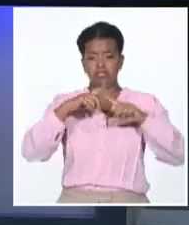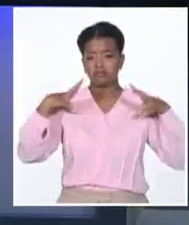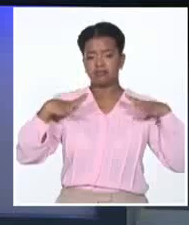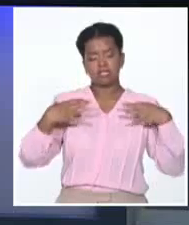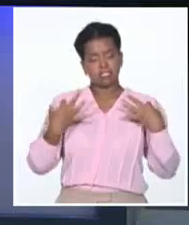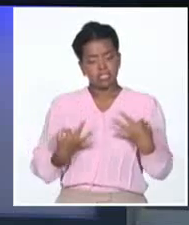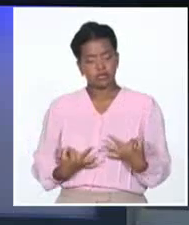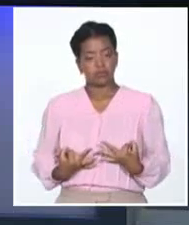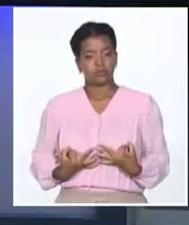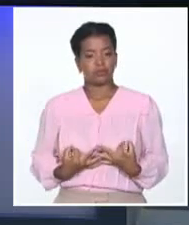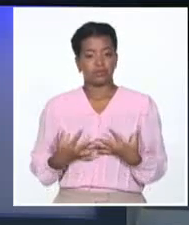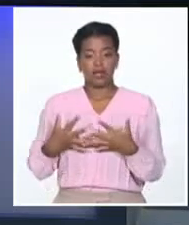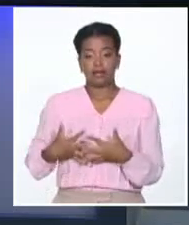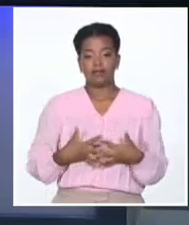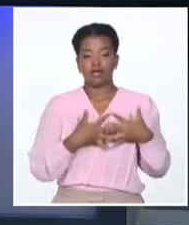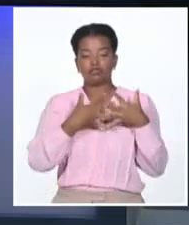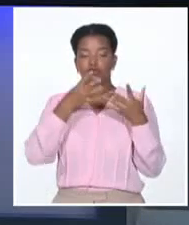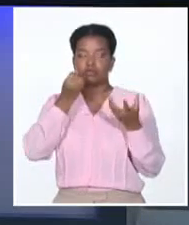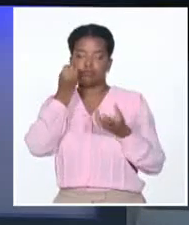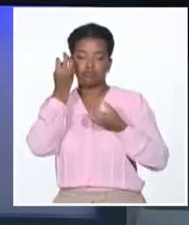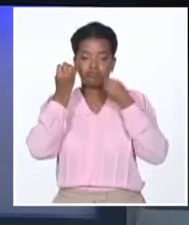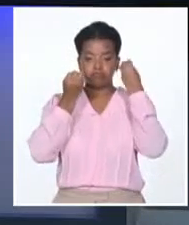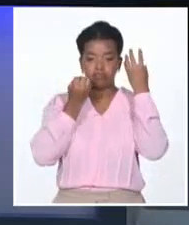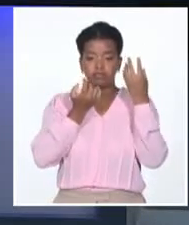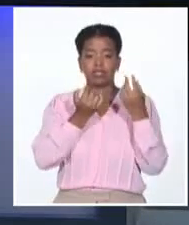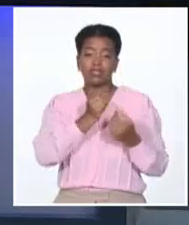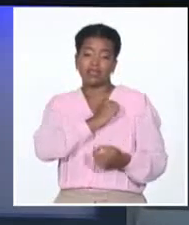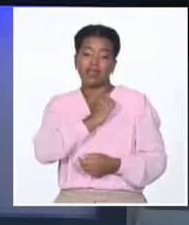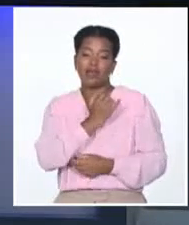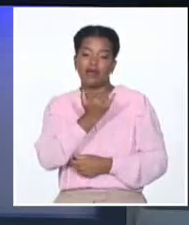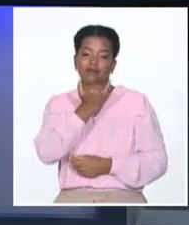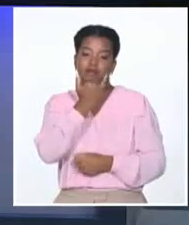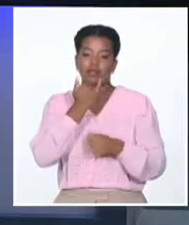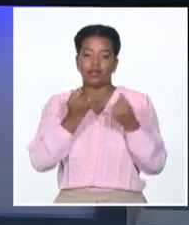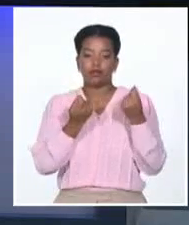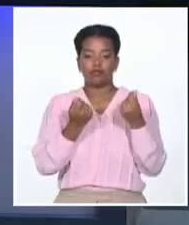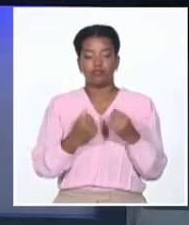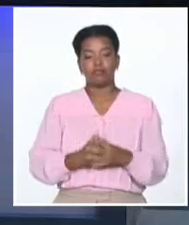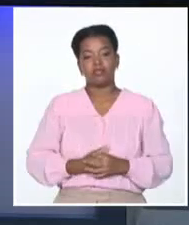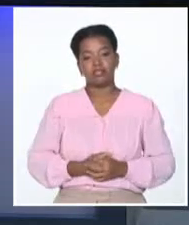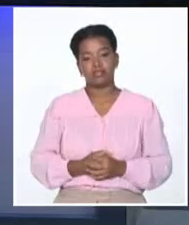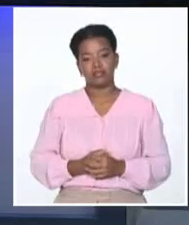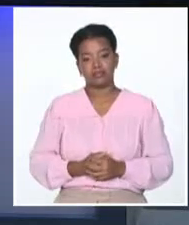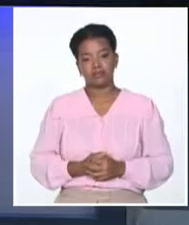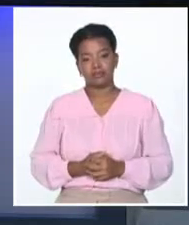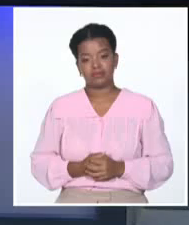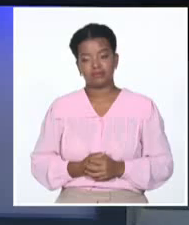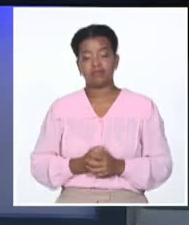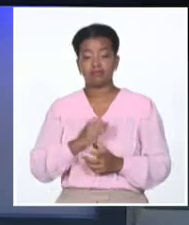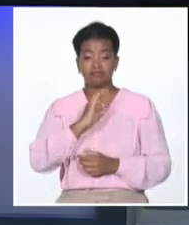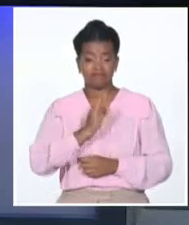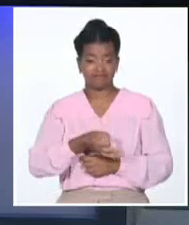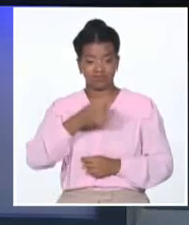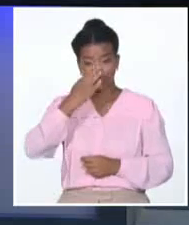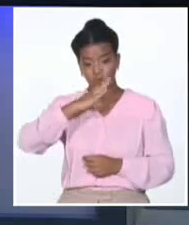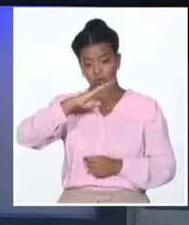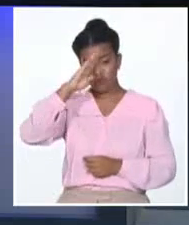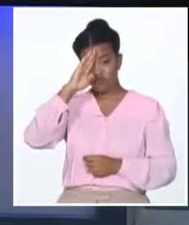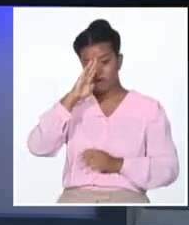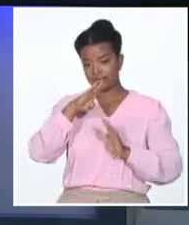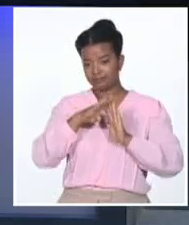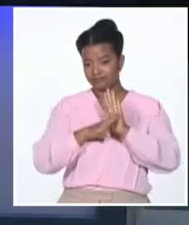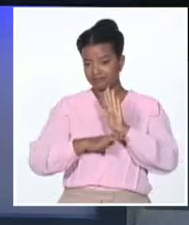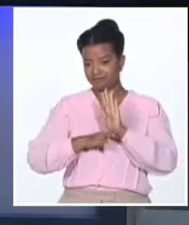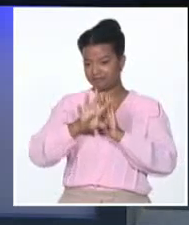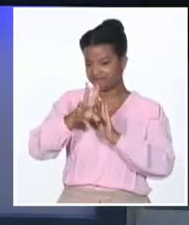para golpear una de las principales fuentes económicas del país. Efectivamente, los indicadores delictivos de Cuba no tienen nada que ver con